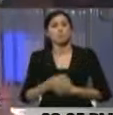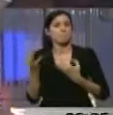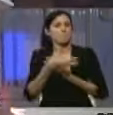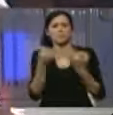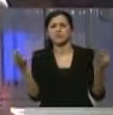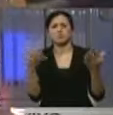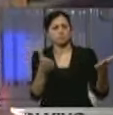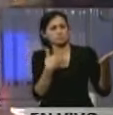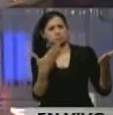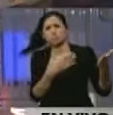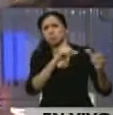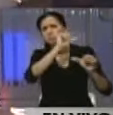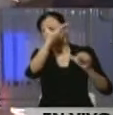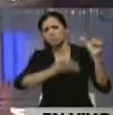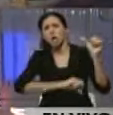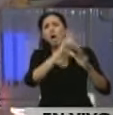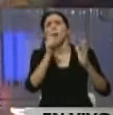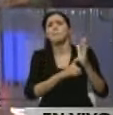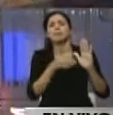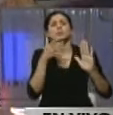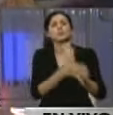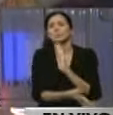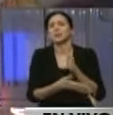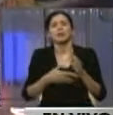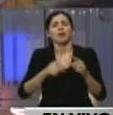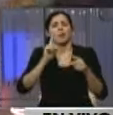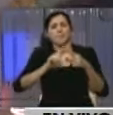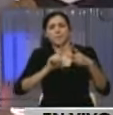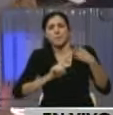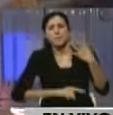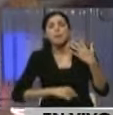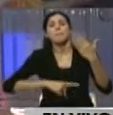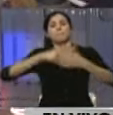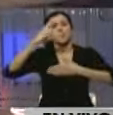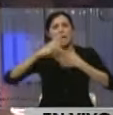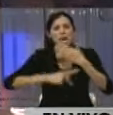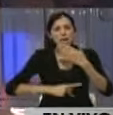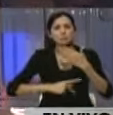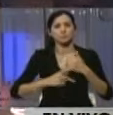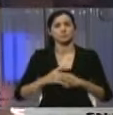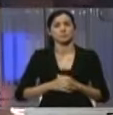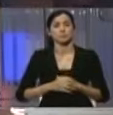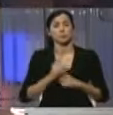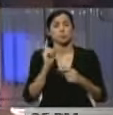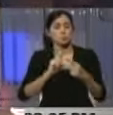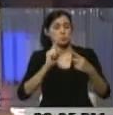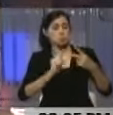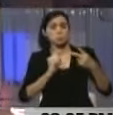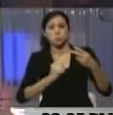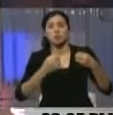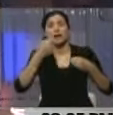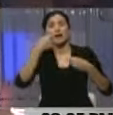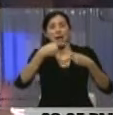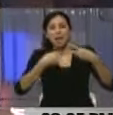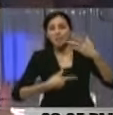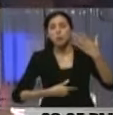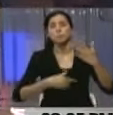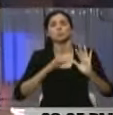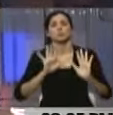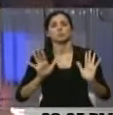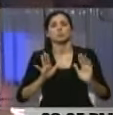están todos los elementos, los componentes del plan, uno por uno, que deben ser